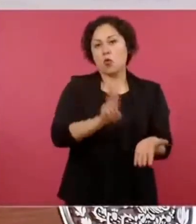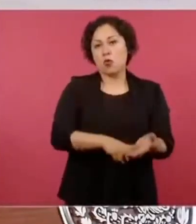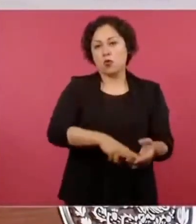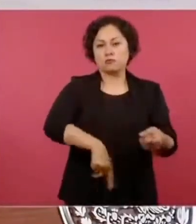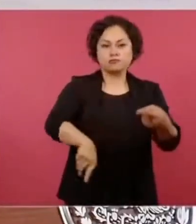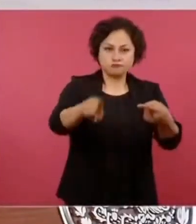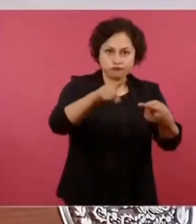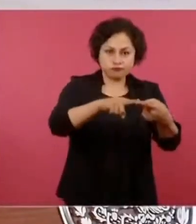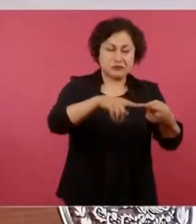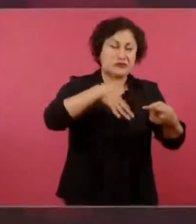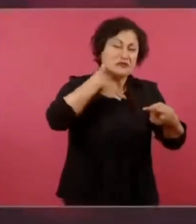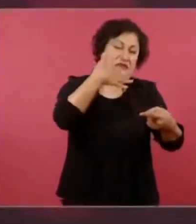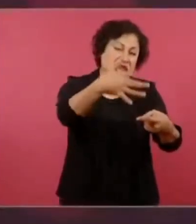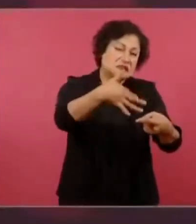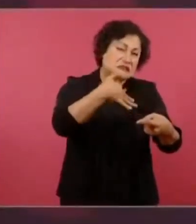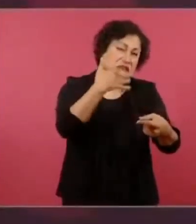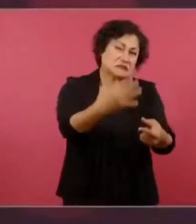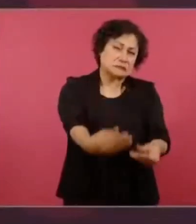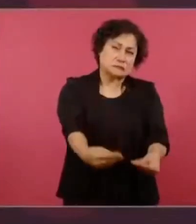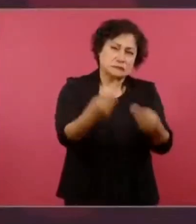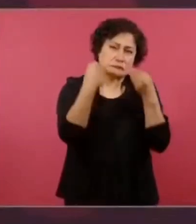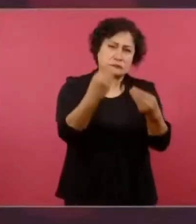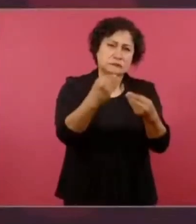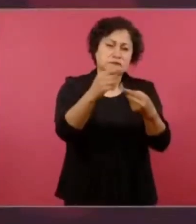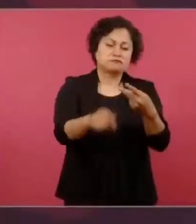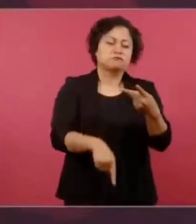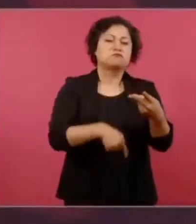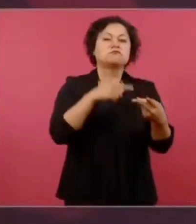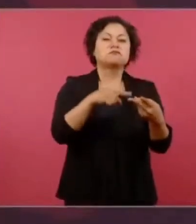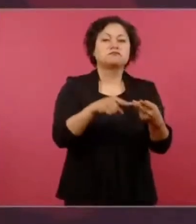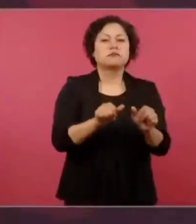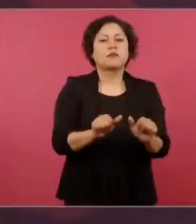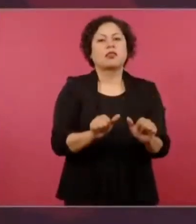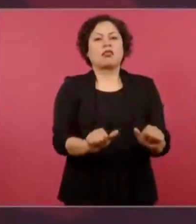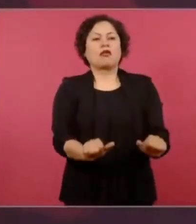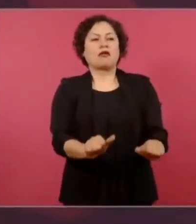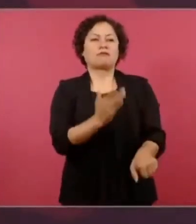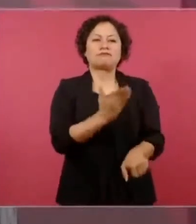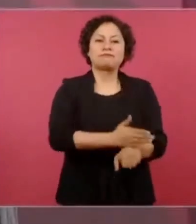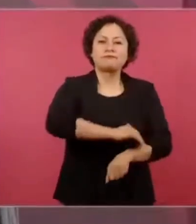muchísima corrupción y muchísima impunidad.